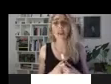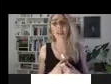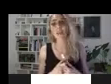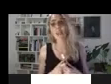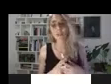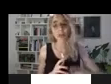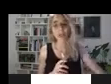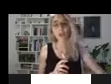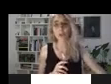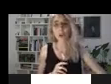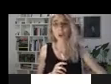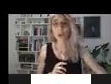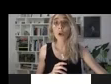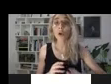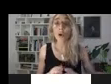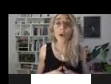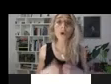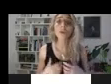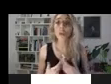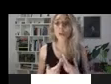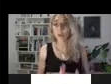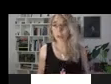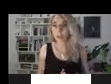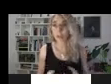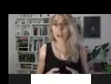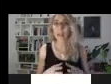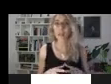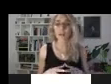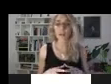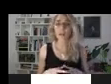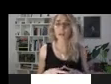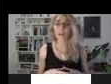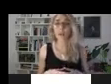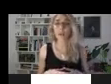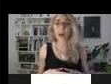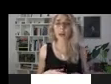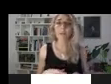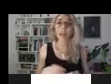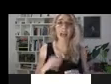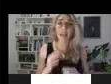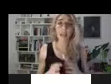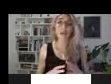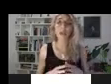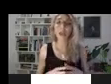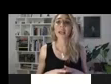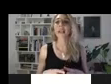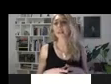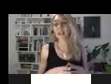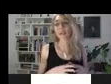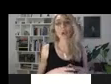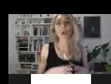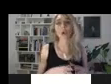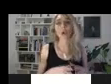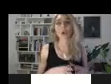de obras de arte contemporáneo. Los conservadores, que son sin duda aquellos que